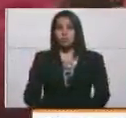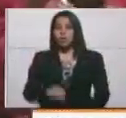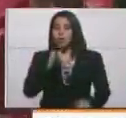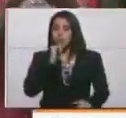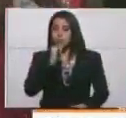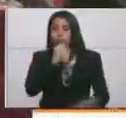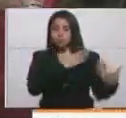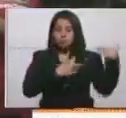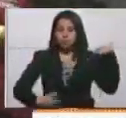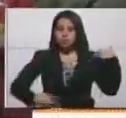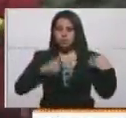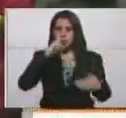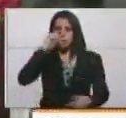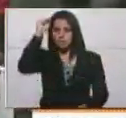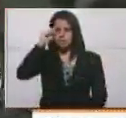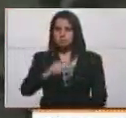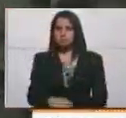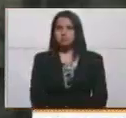presidente.